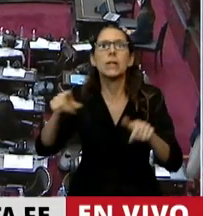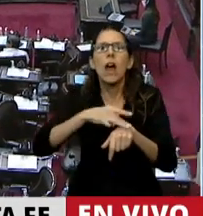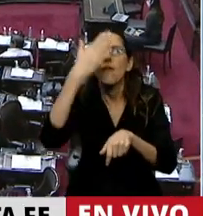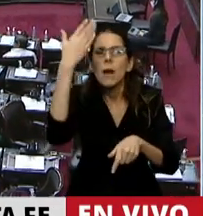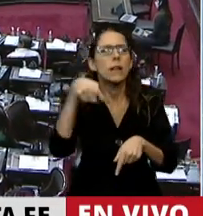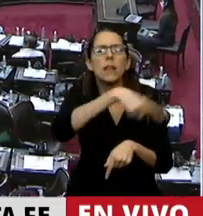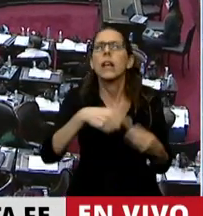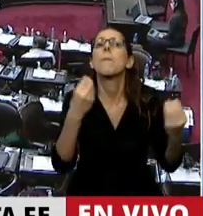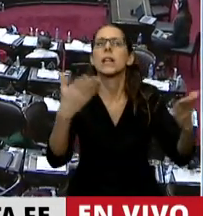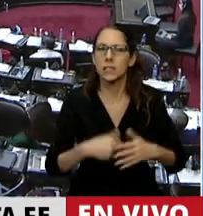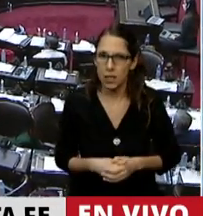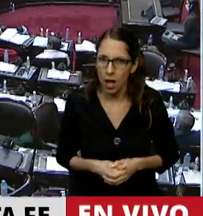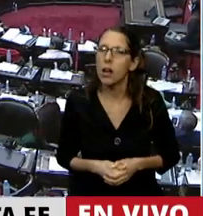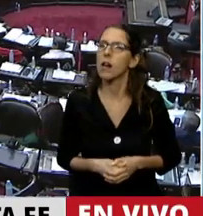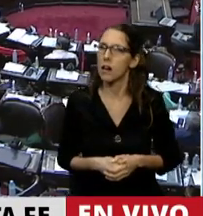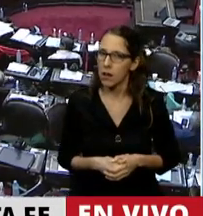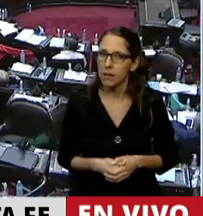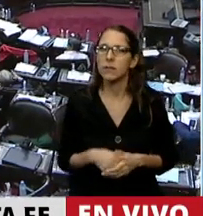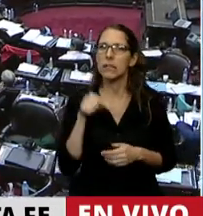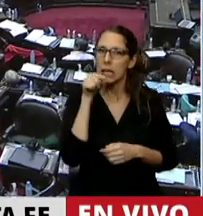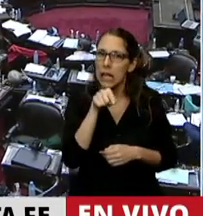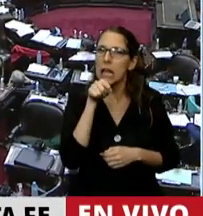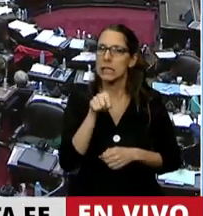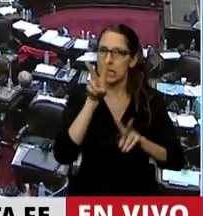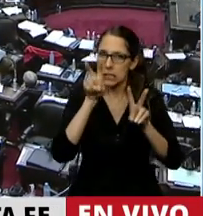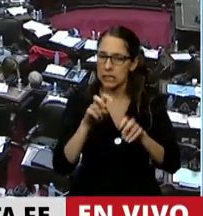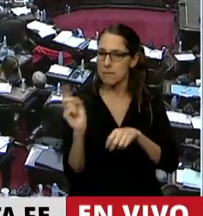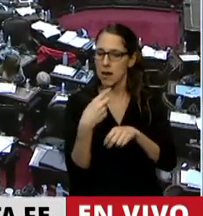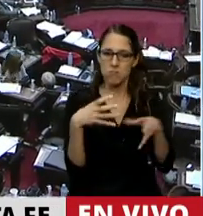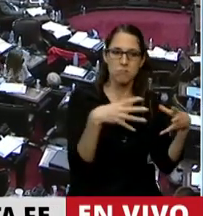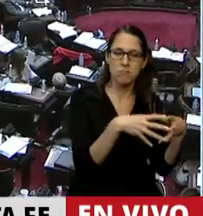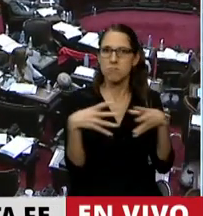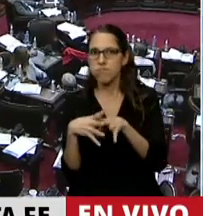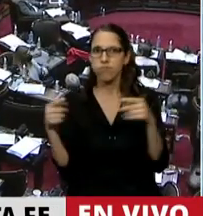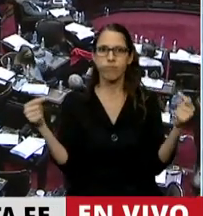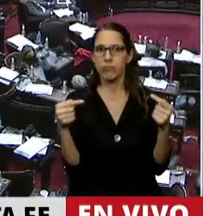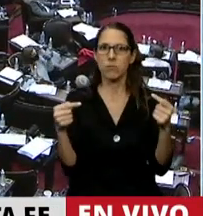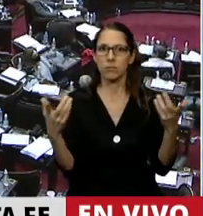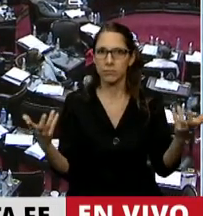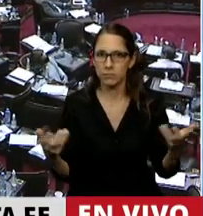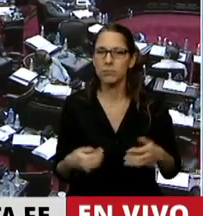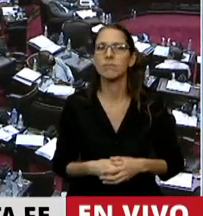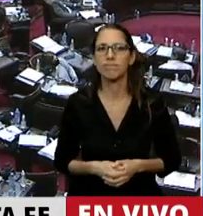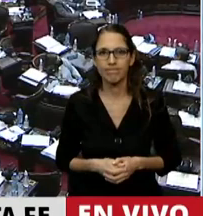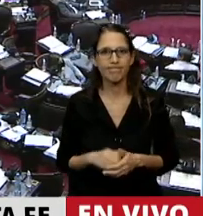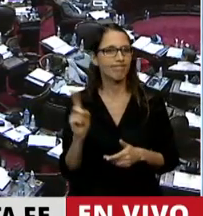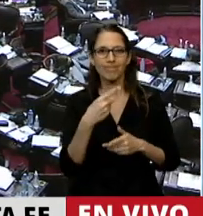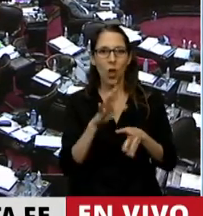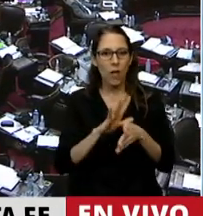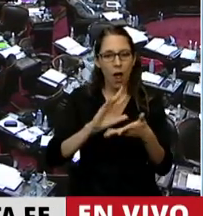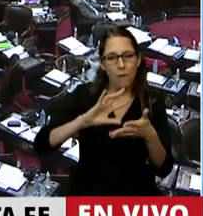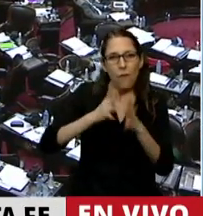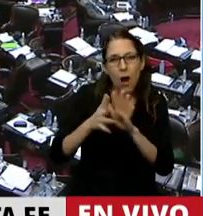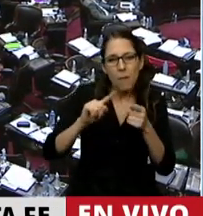enfermas? Ese es el divorcio dramático que no nos impide o que nos impide hacer un punto de encuentro